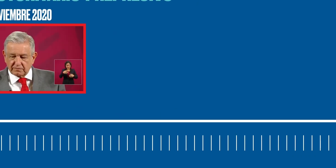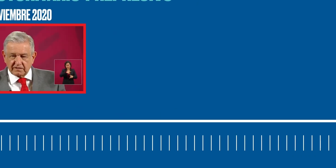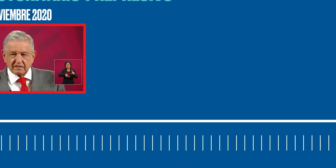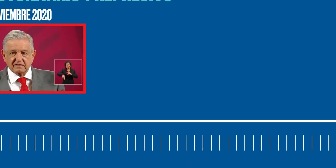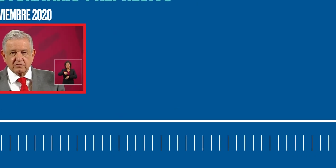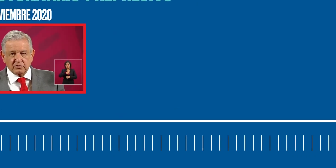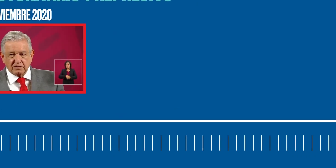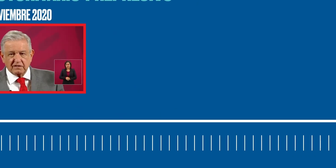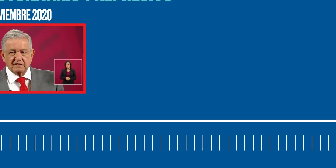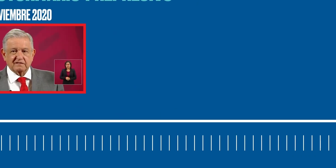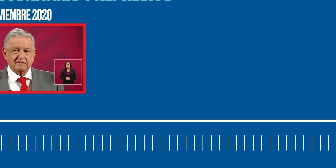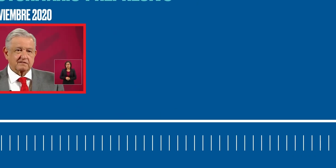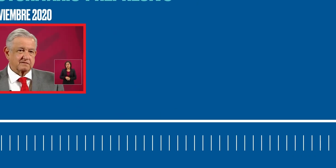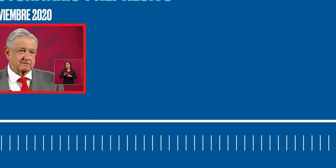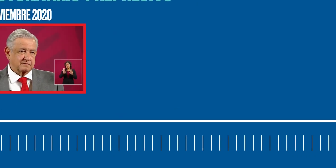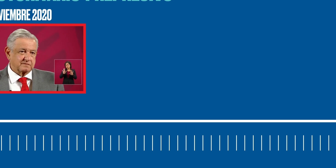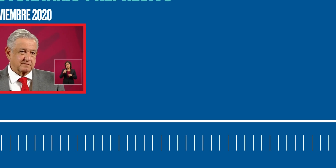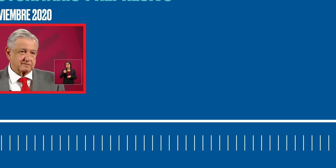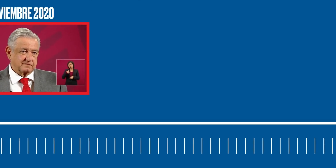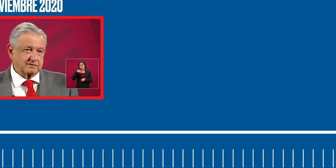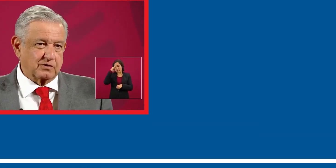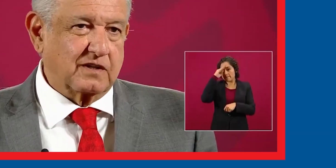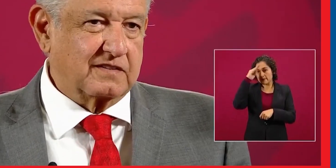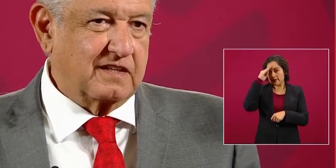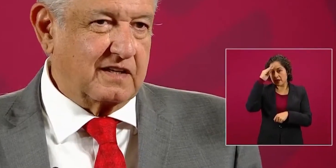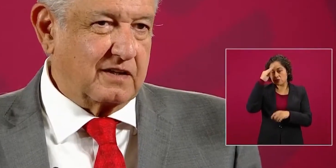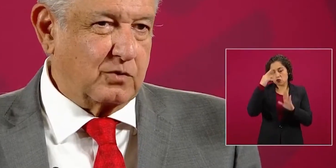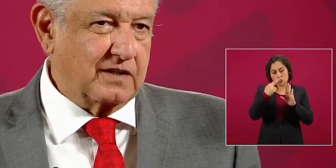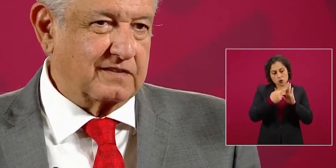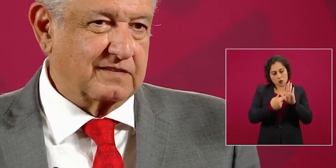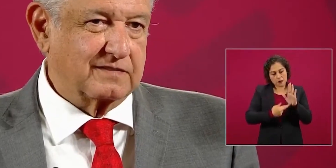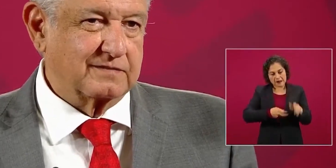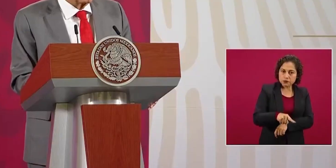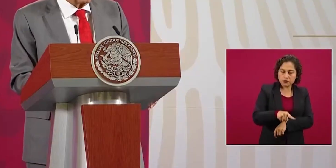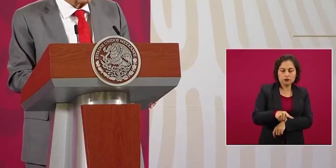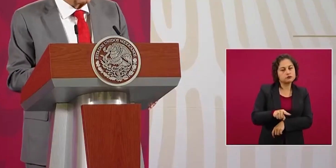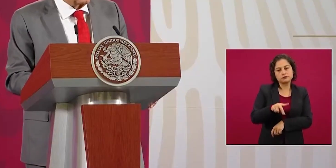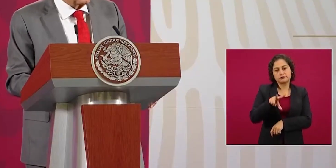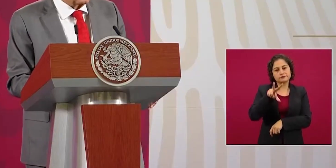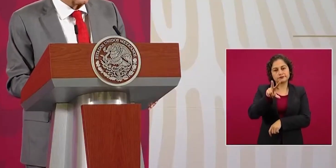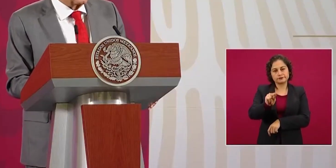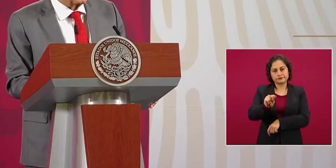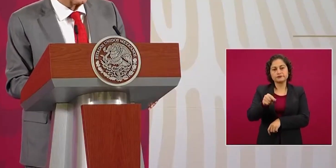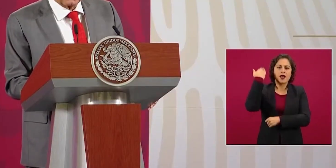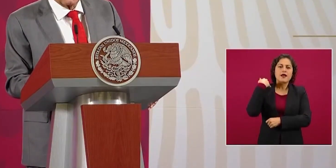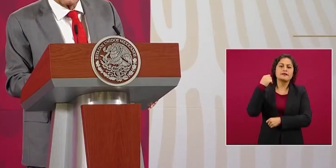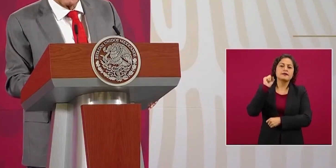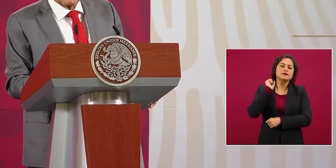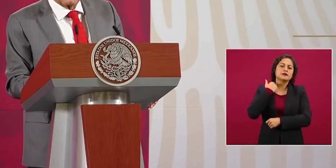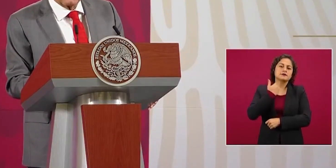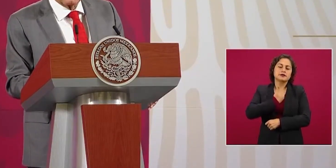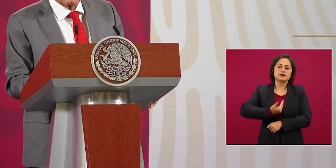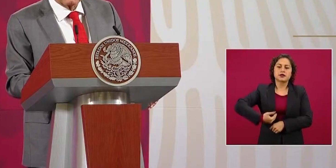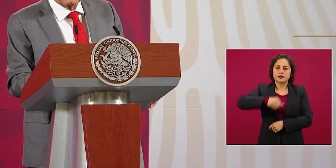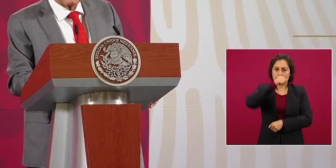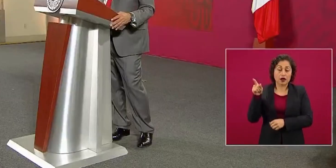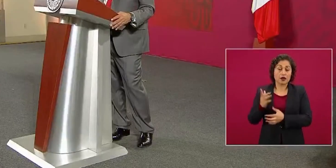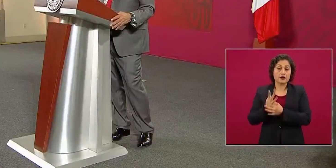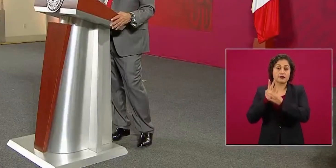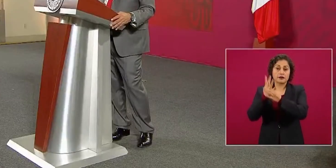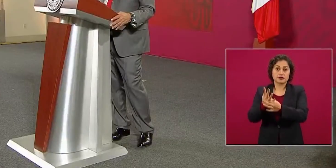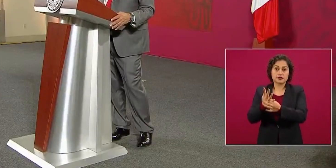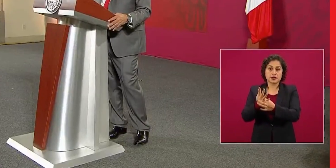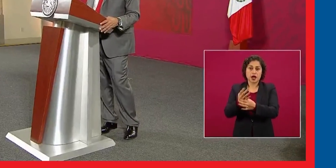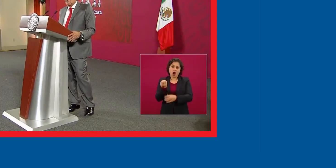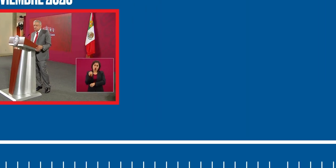No a las medidas autoritarias. Lo que decía Juárez, nada por la fuerza, todo por la razón y